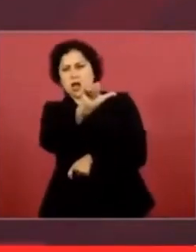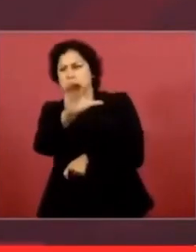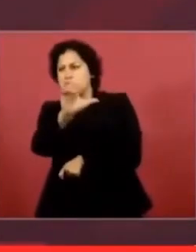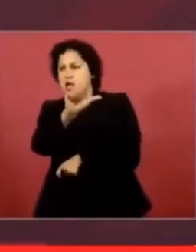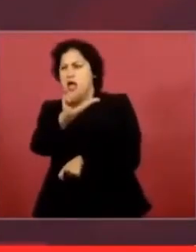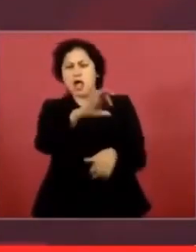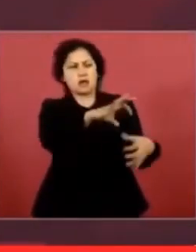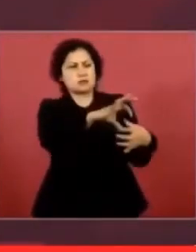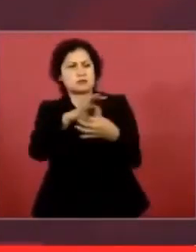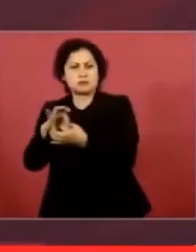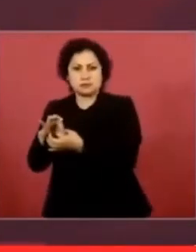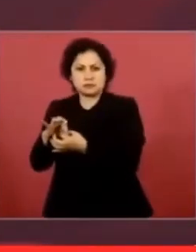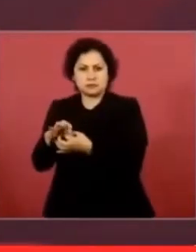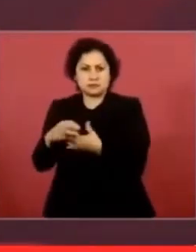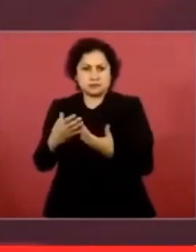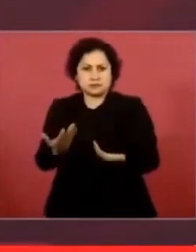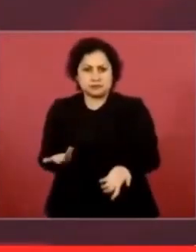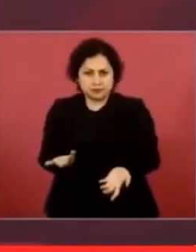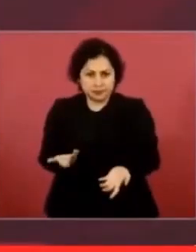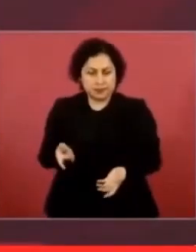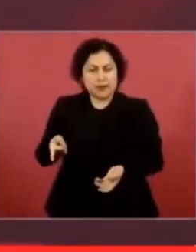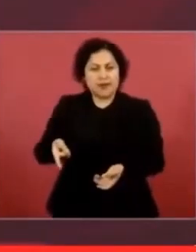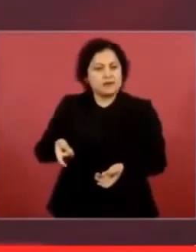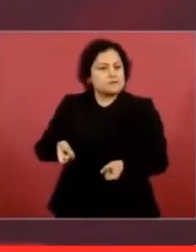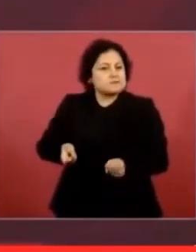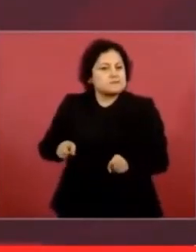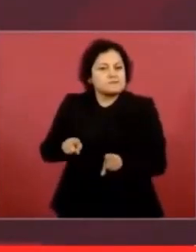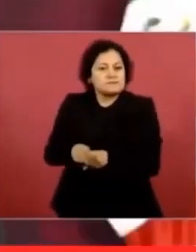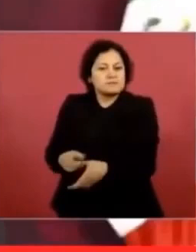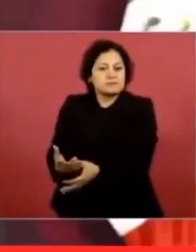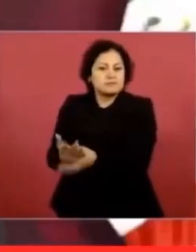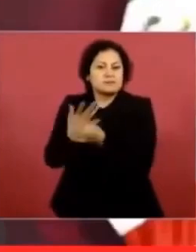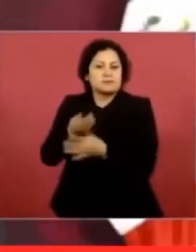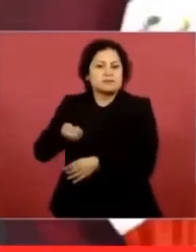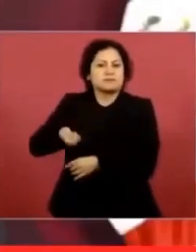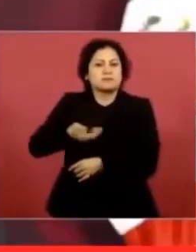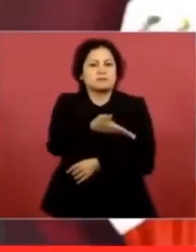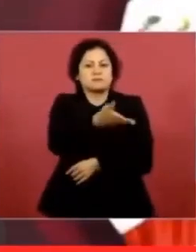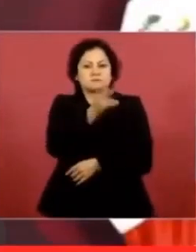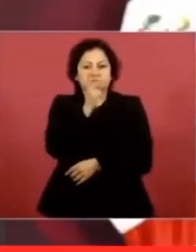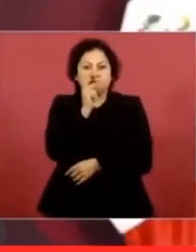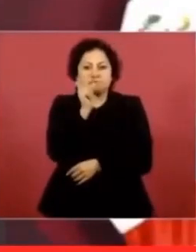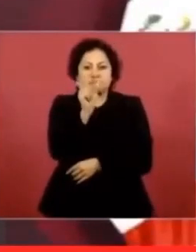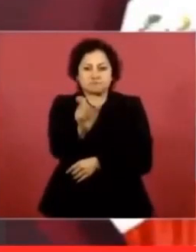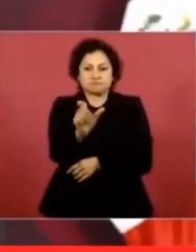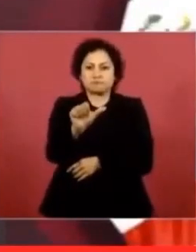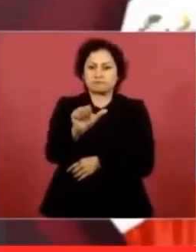y empezaron a hablar de autonomía y de independencia,